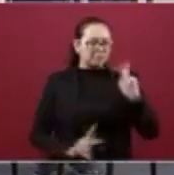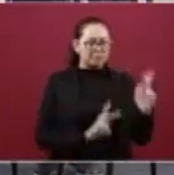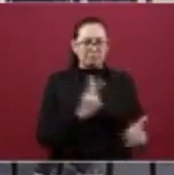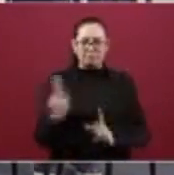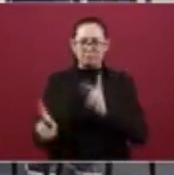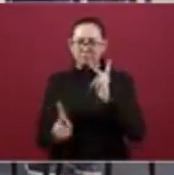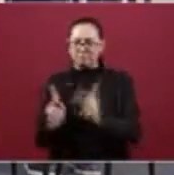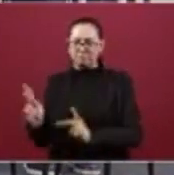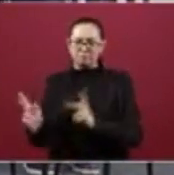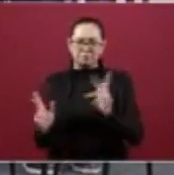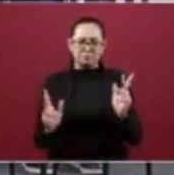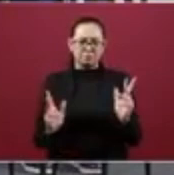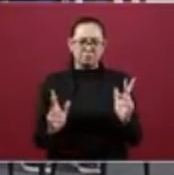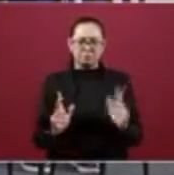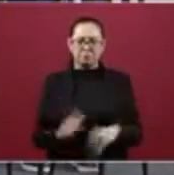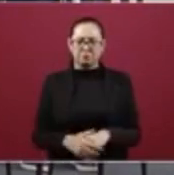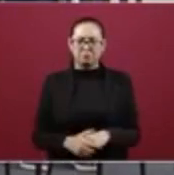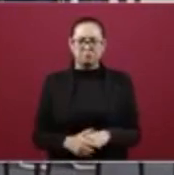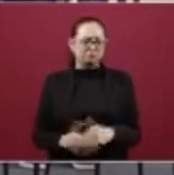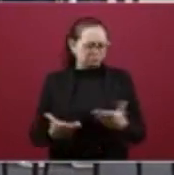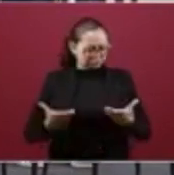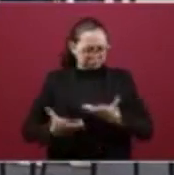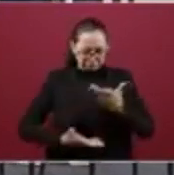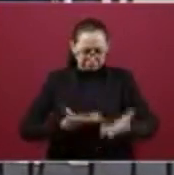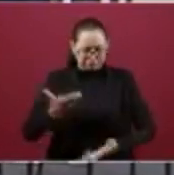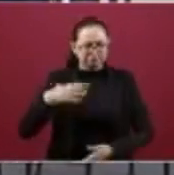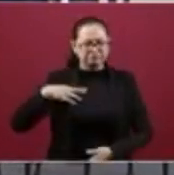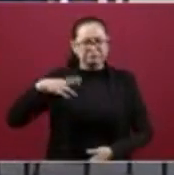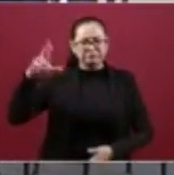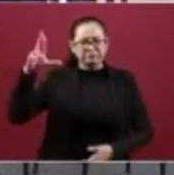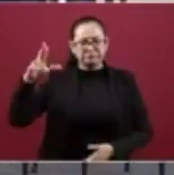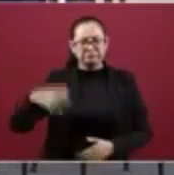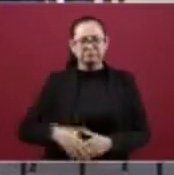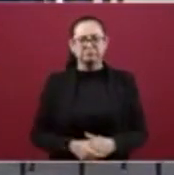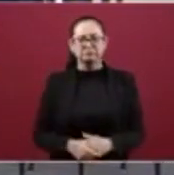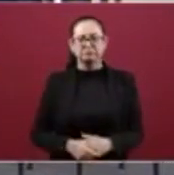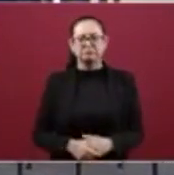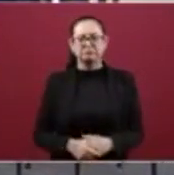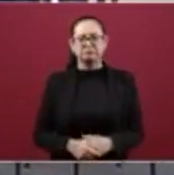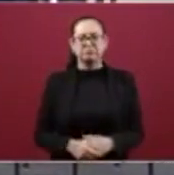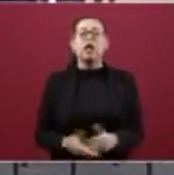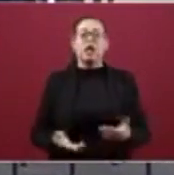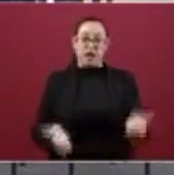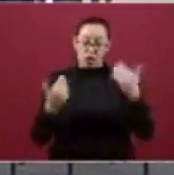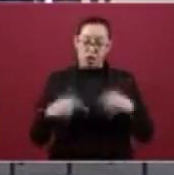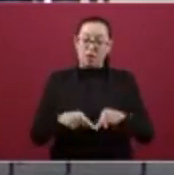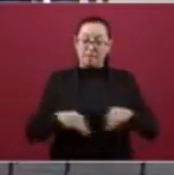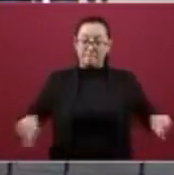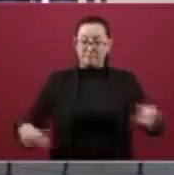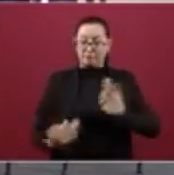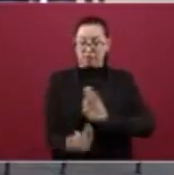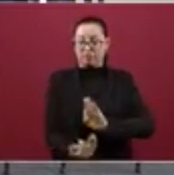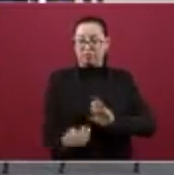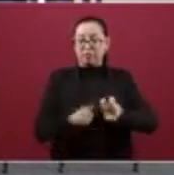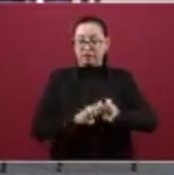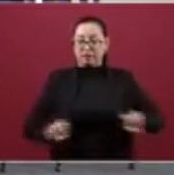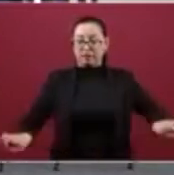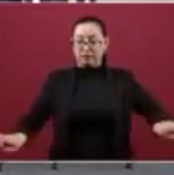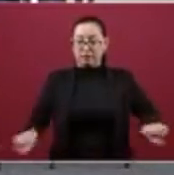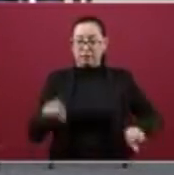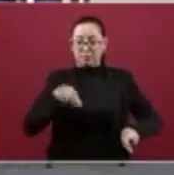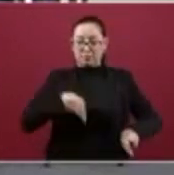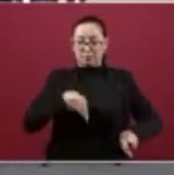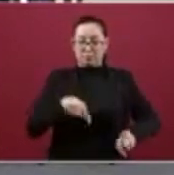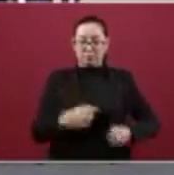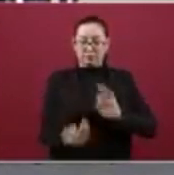y estamos a las órdenes. Ahora vamos a la primera fila, ¿cómo quedamos? Primera